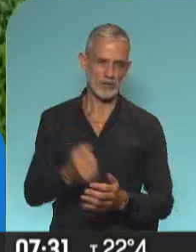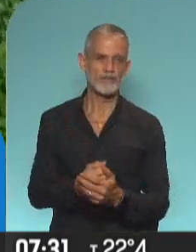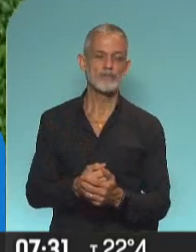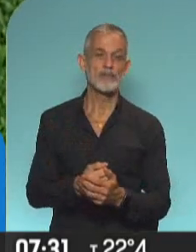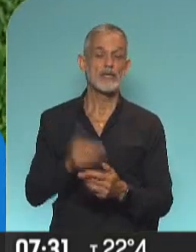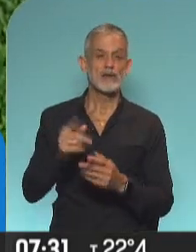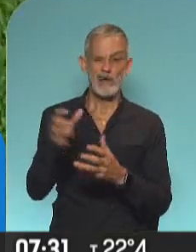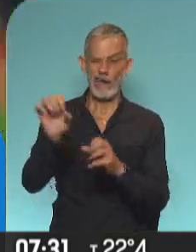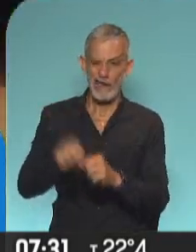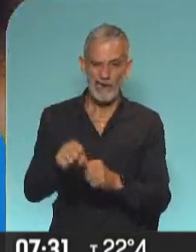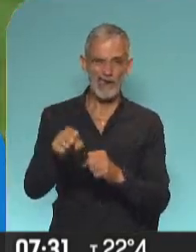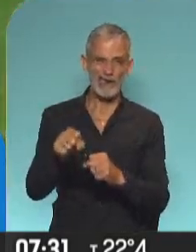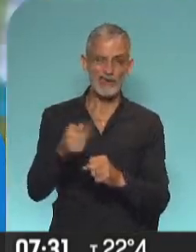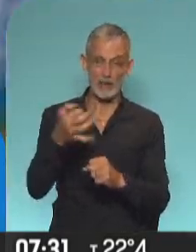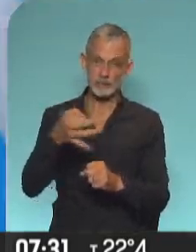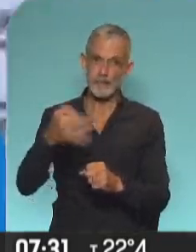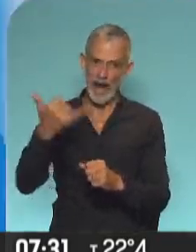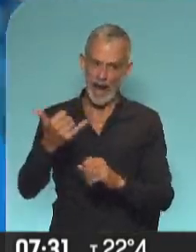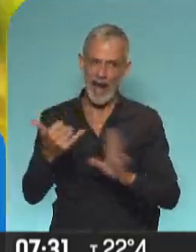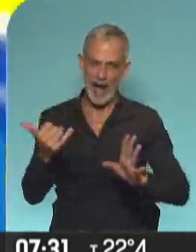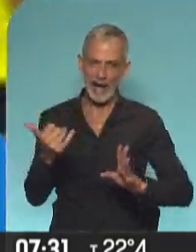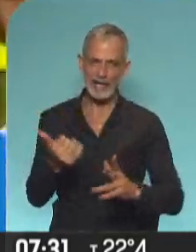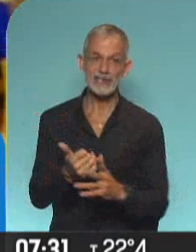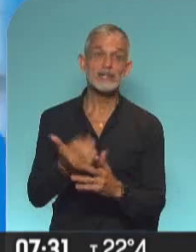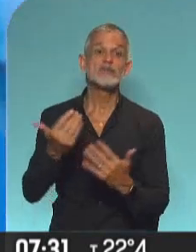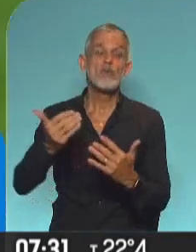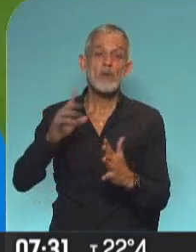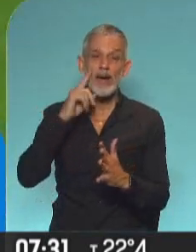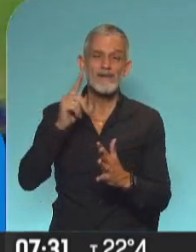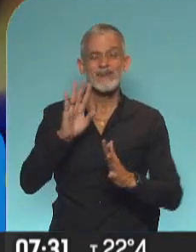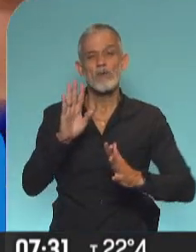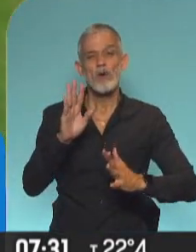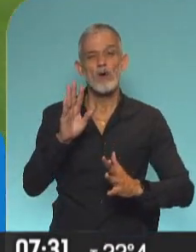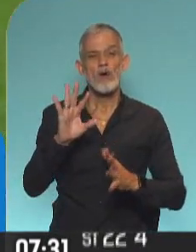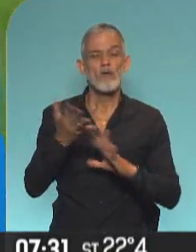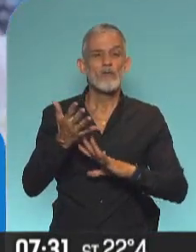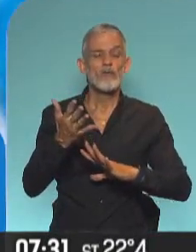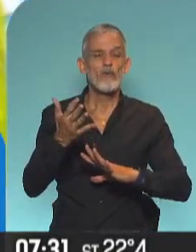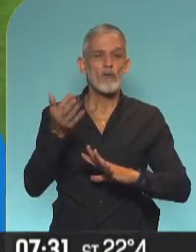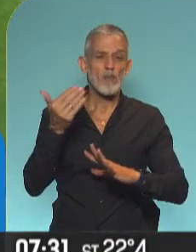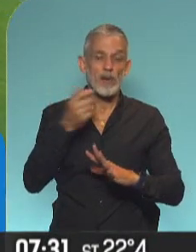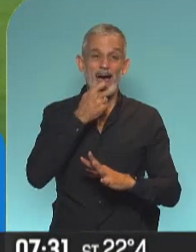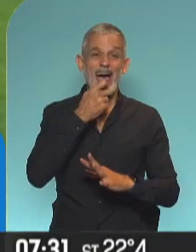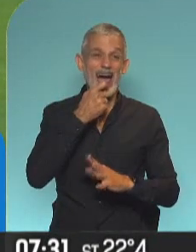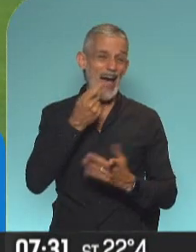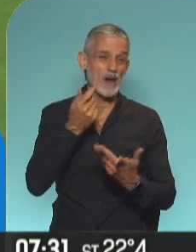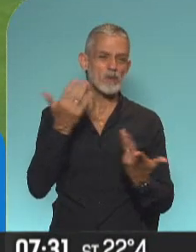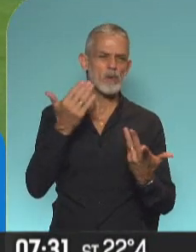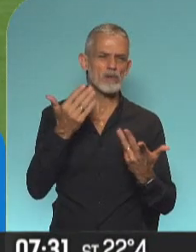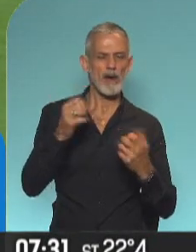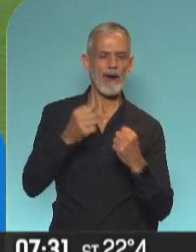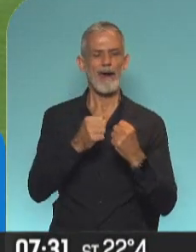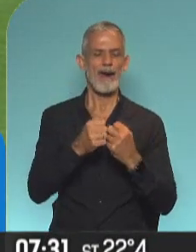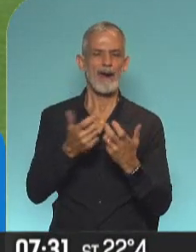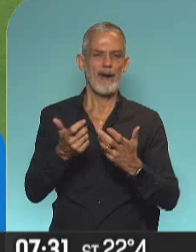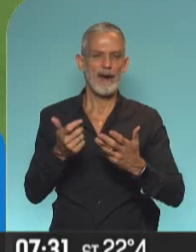agarrón que es verdad que existe, que se puede tomar o interpretar desde el punto de vista arbitral como un forcejeo de